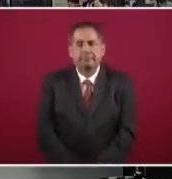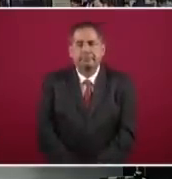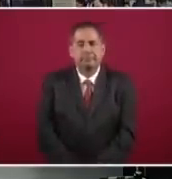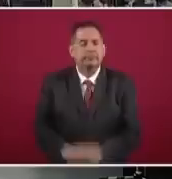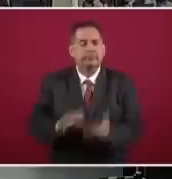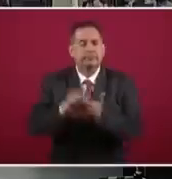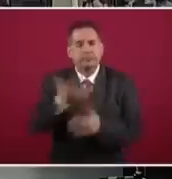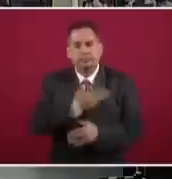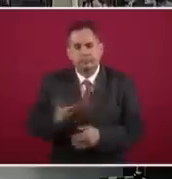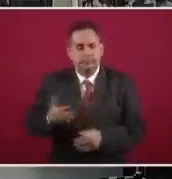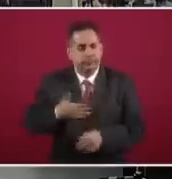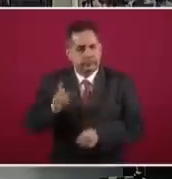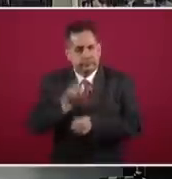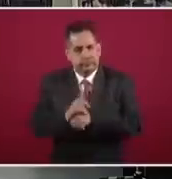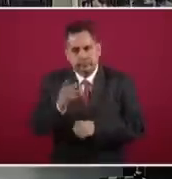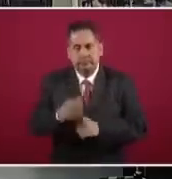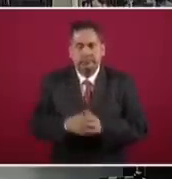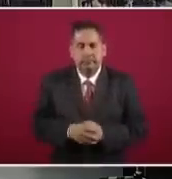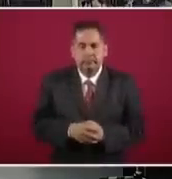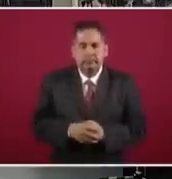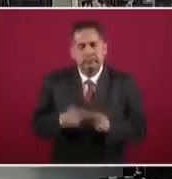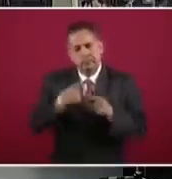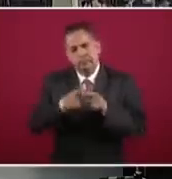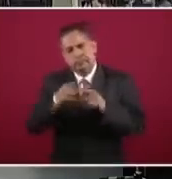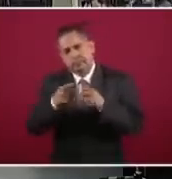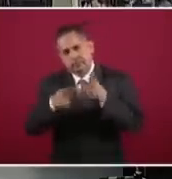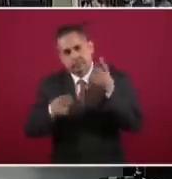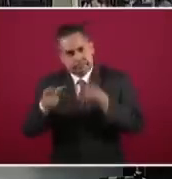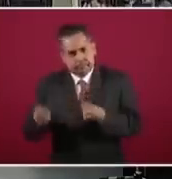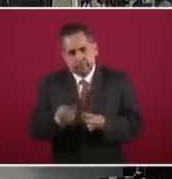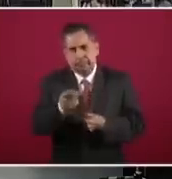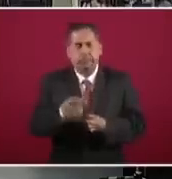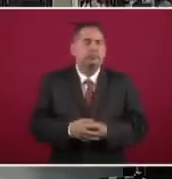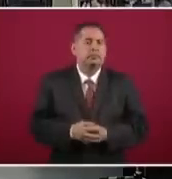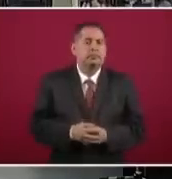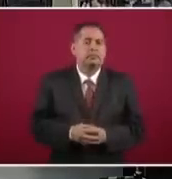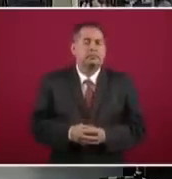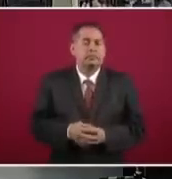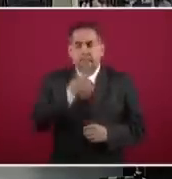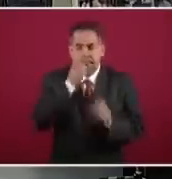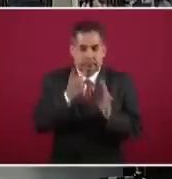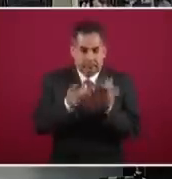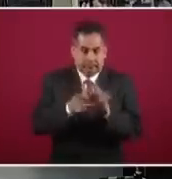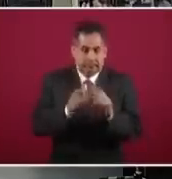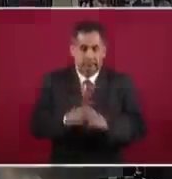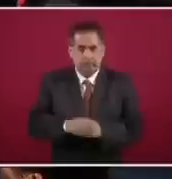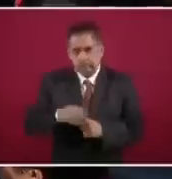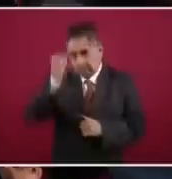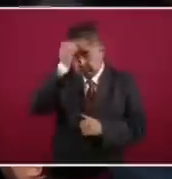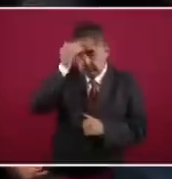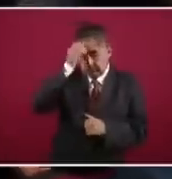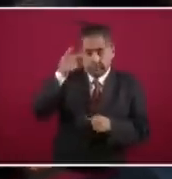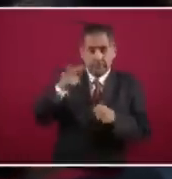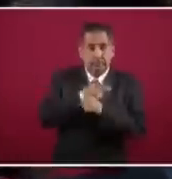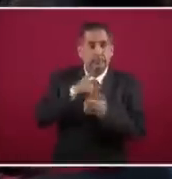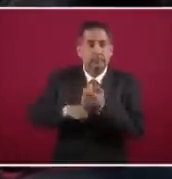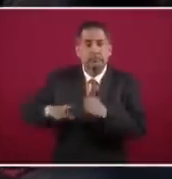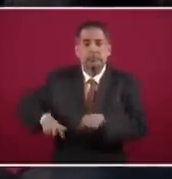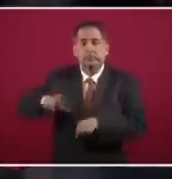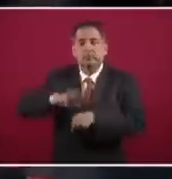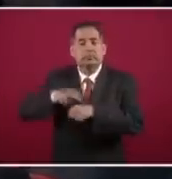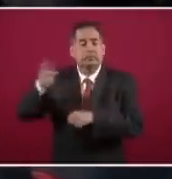Gracias, presidente. Buenos días. Varias preguntas. Decirle, por un lado, que qué opina de lo que señaló el gobernador